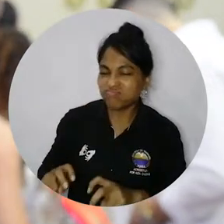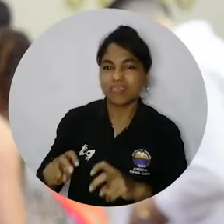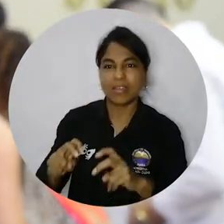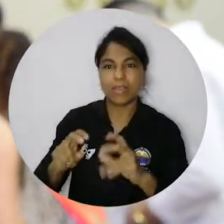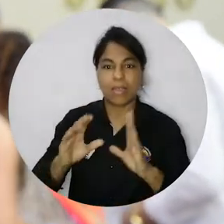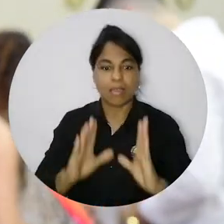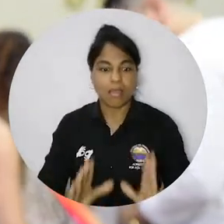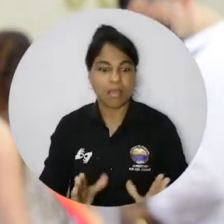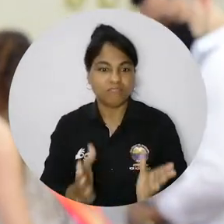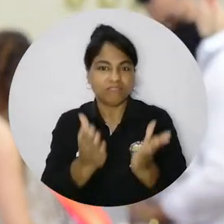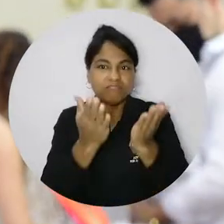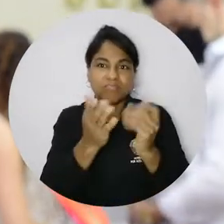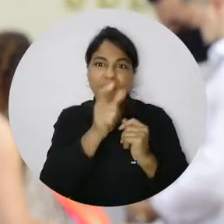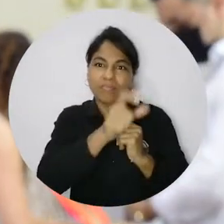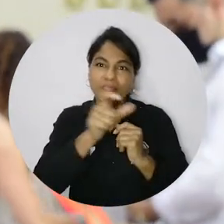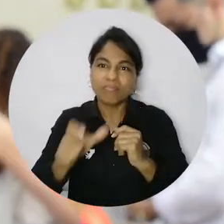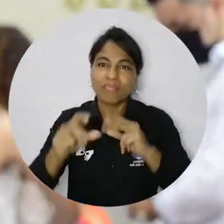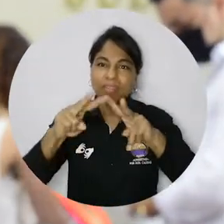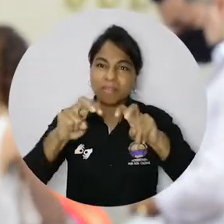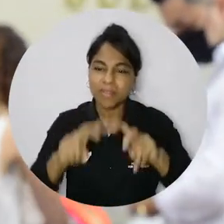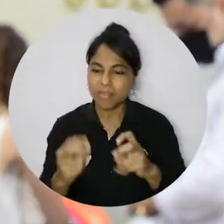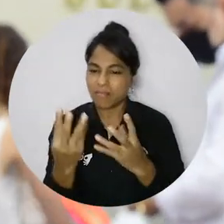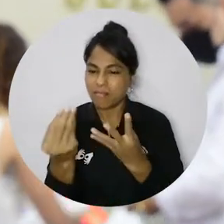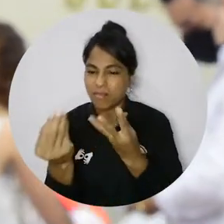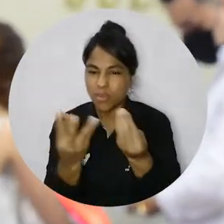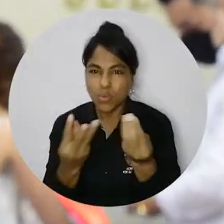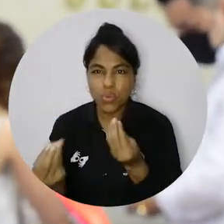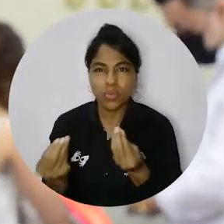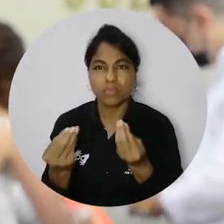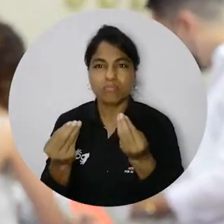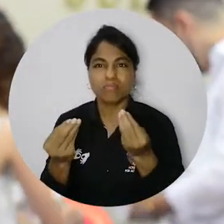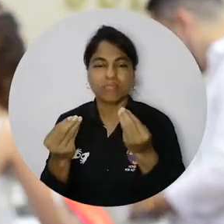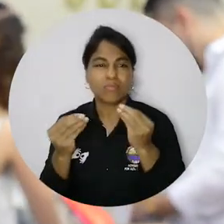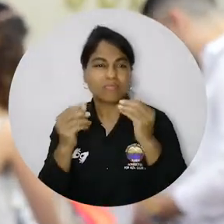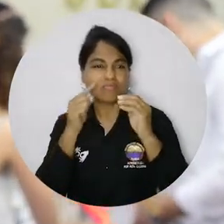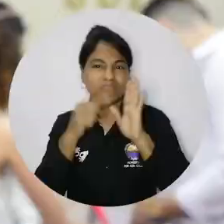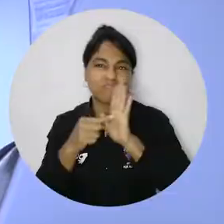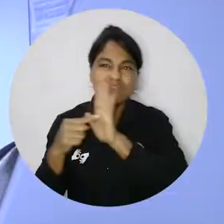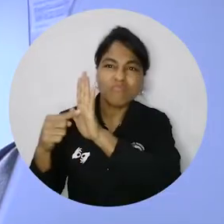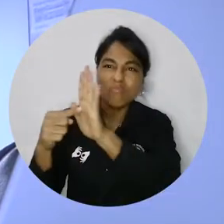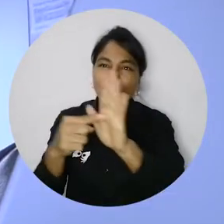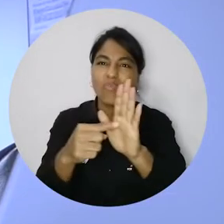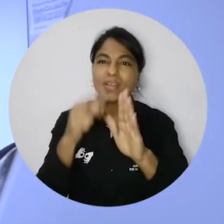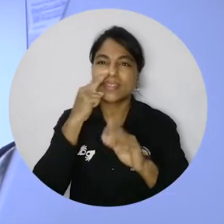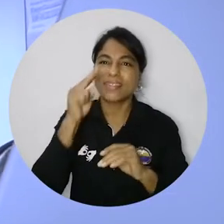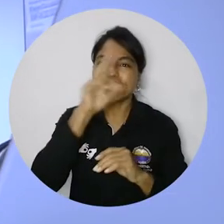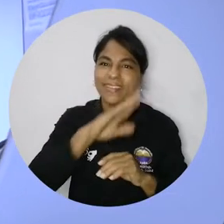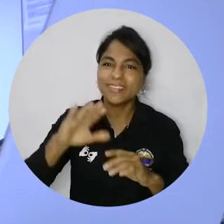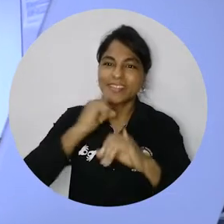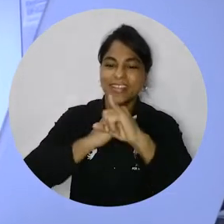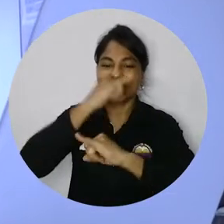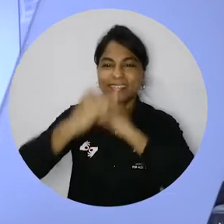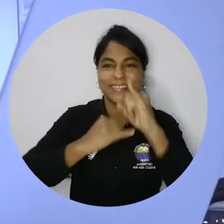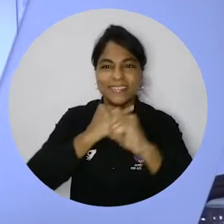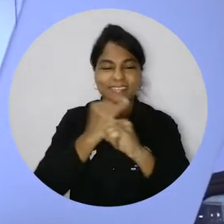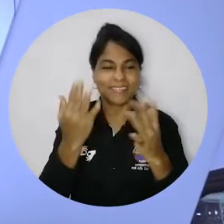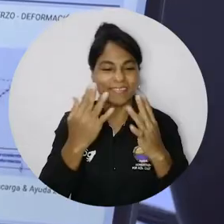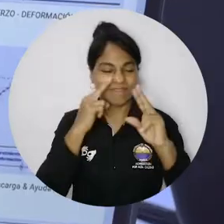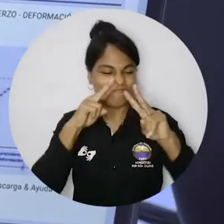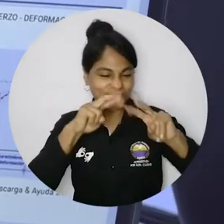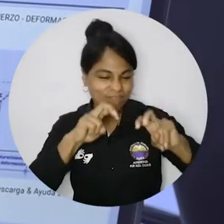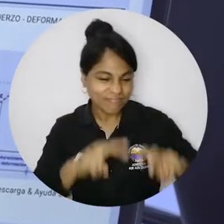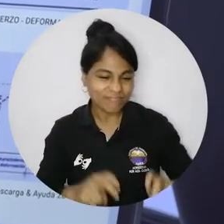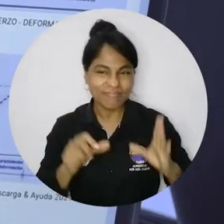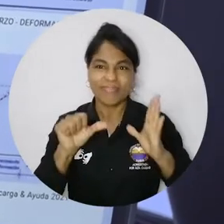La mejorado el posicionamiento de sus investigadores, de sus grupos, la visibilidad nacional e internacional de sus investigaciones,